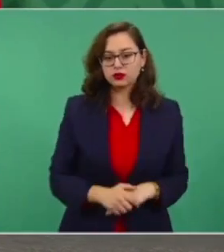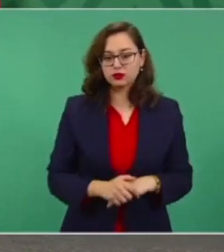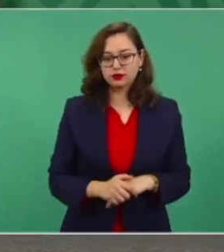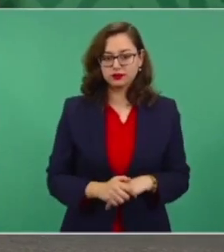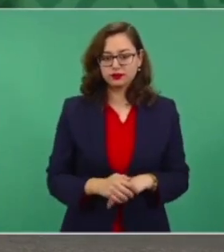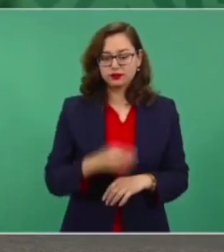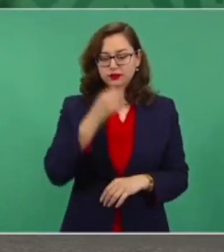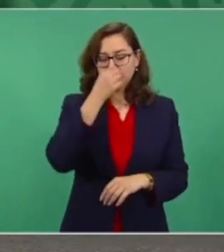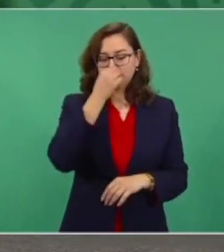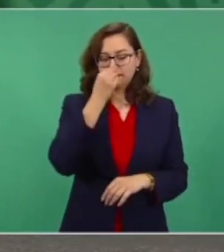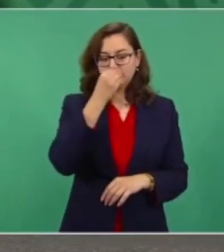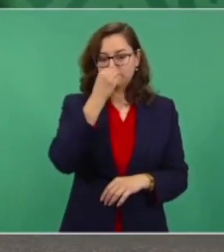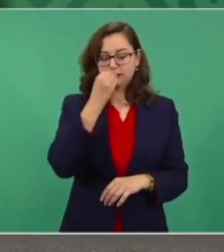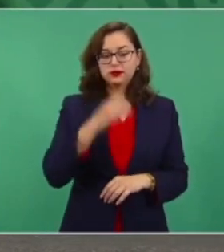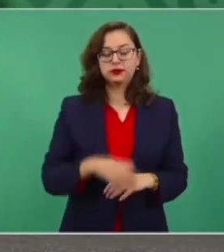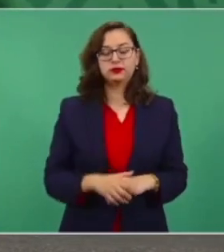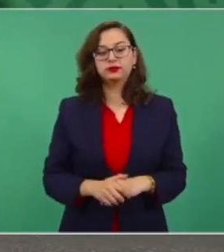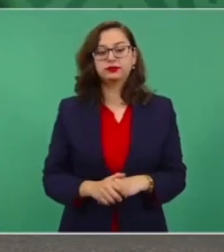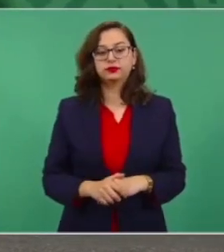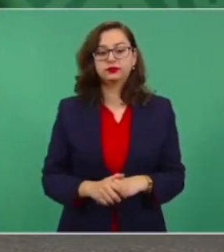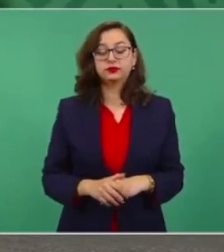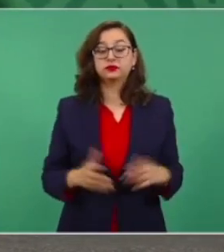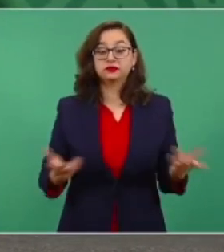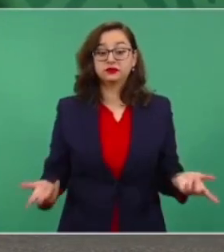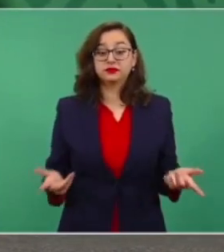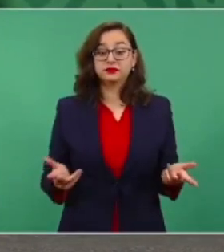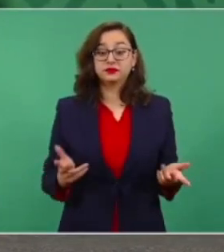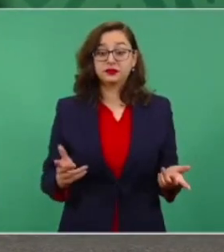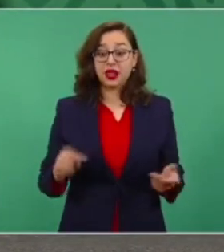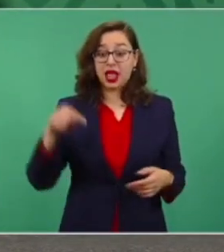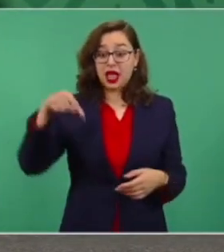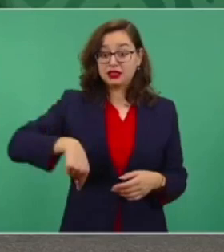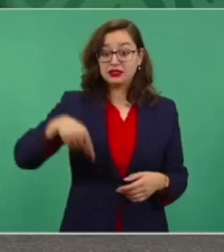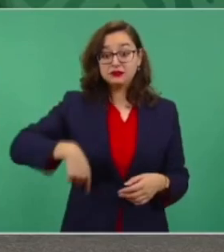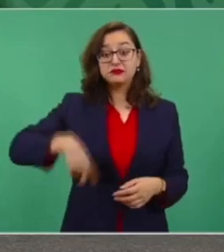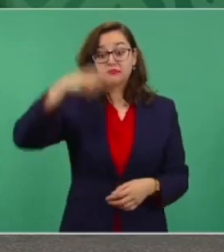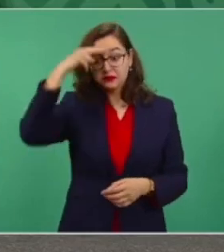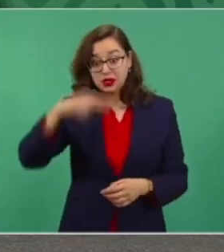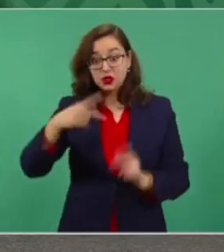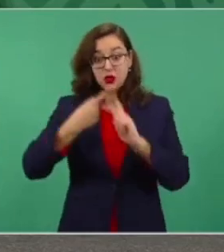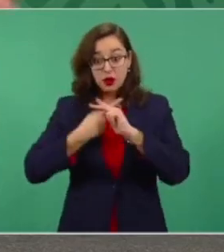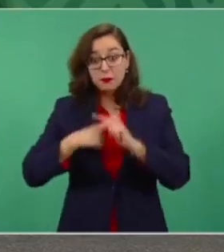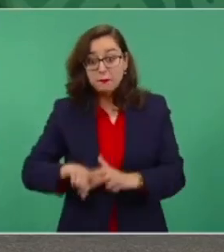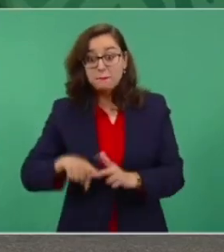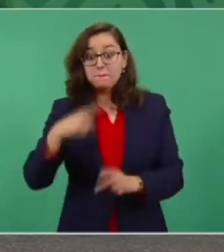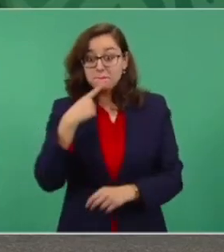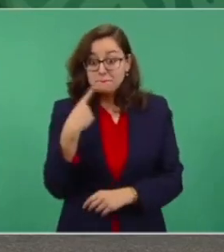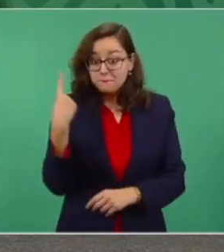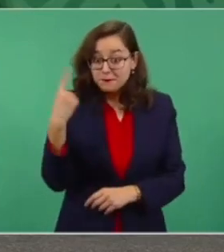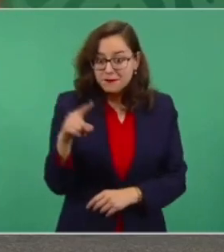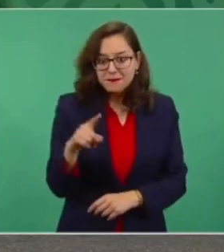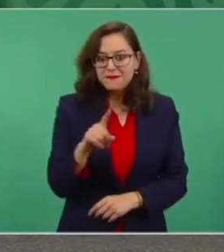no es que haya iniciado aquí. Aquí